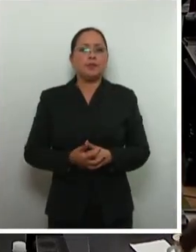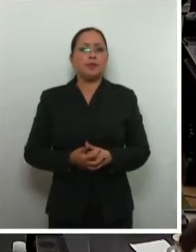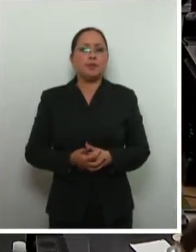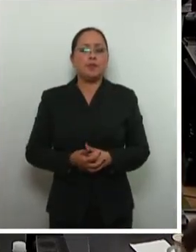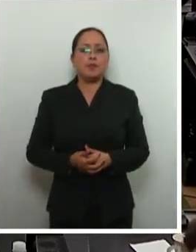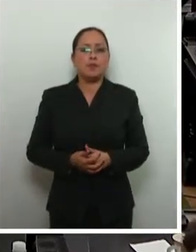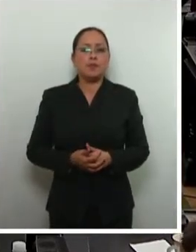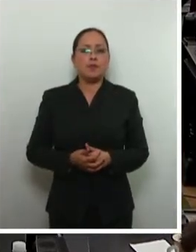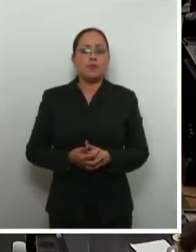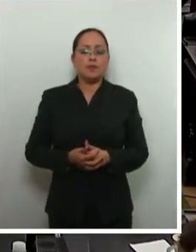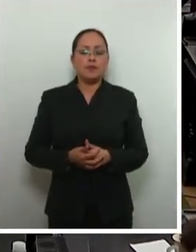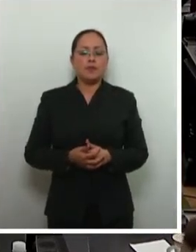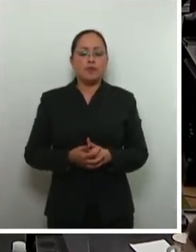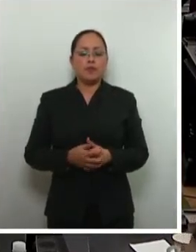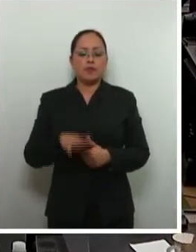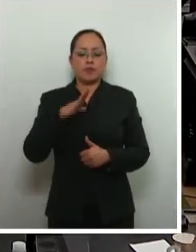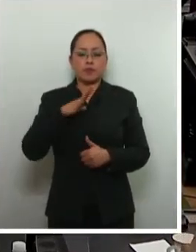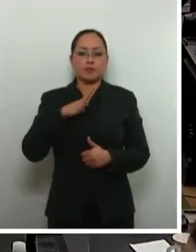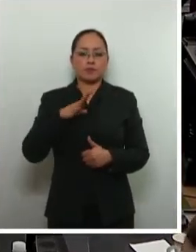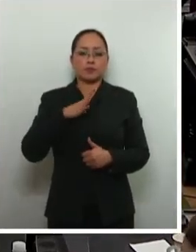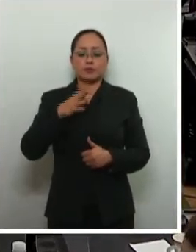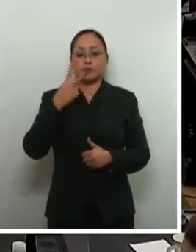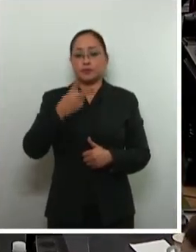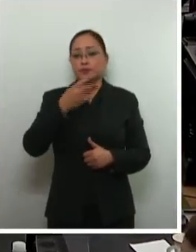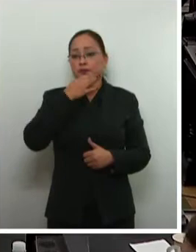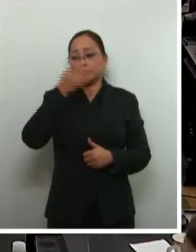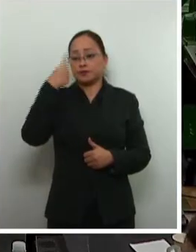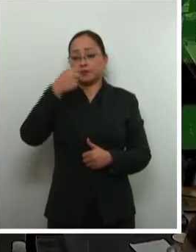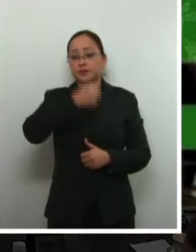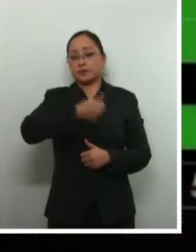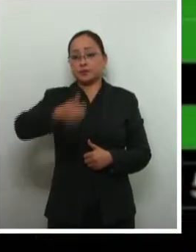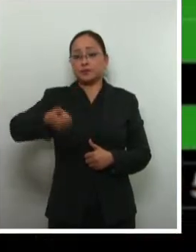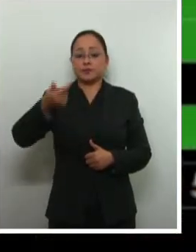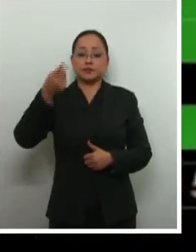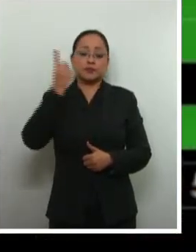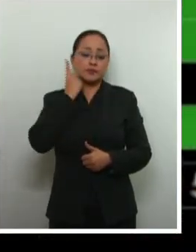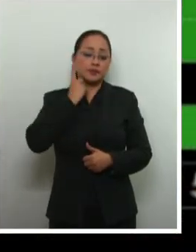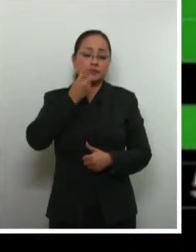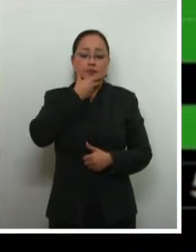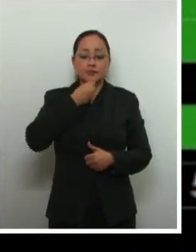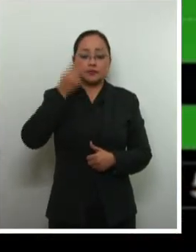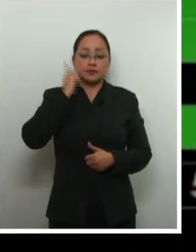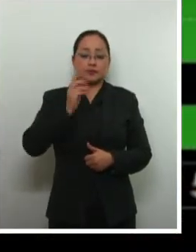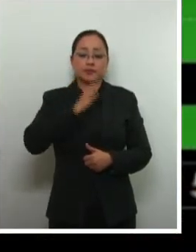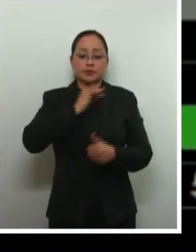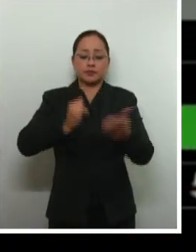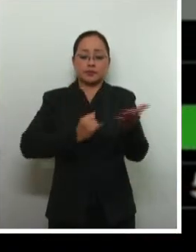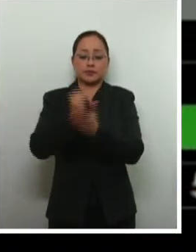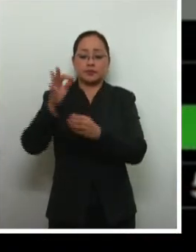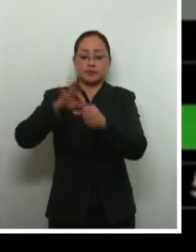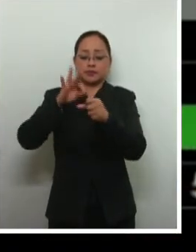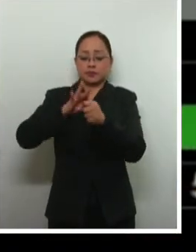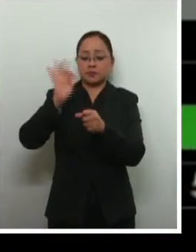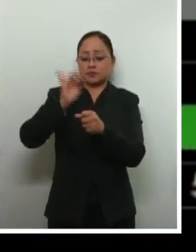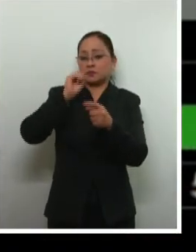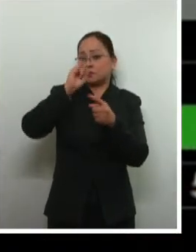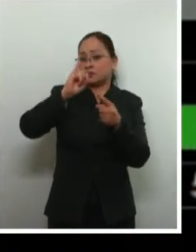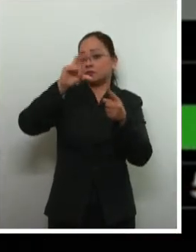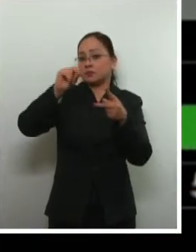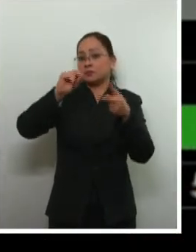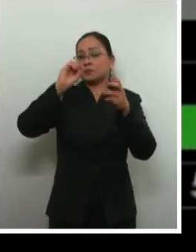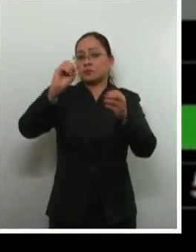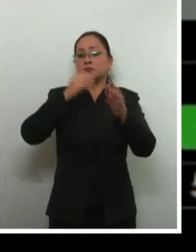momentos. Se otorgaron 2 minutos para que cada uno de los legisladores emita el voto, ya sea a favor, en contra